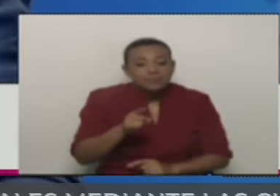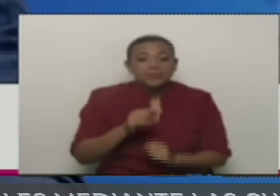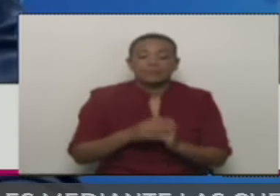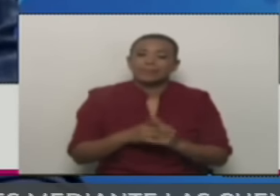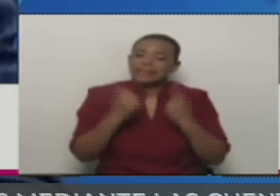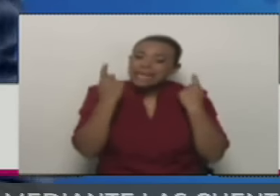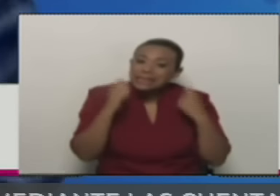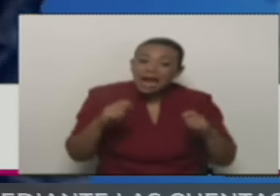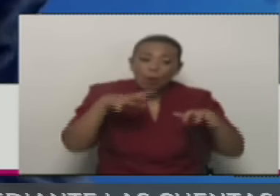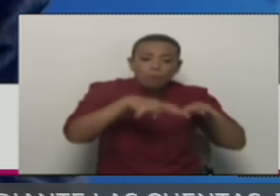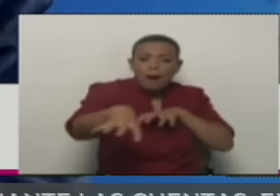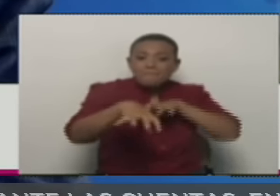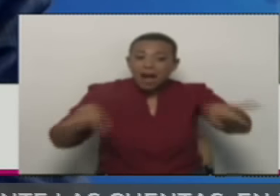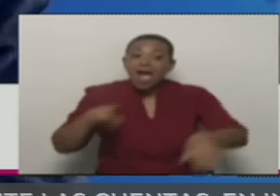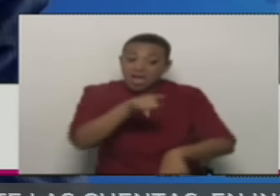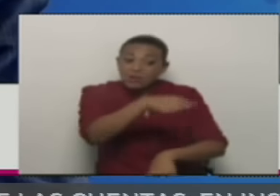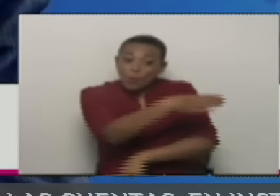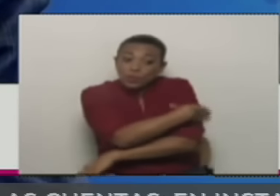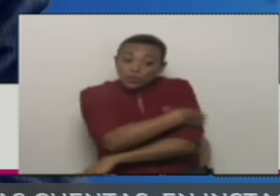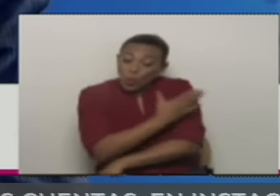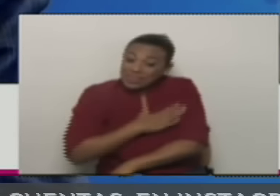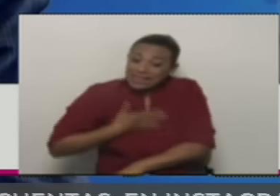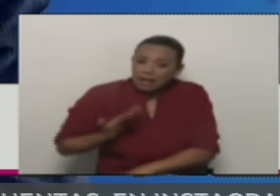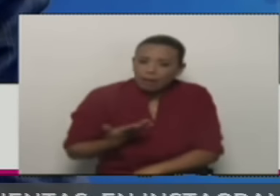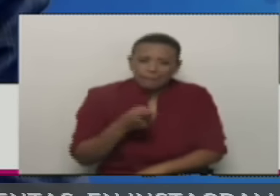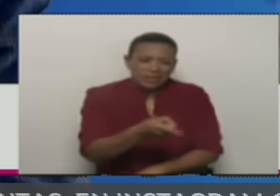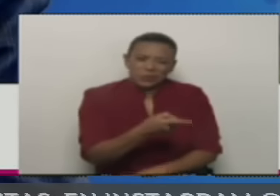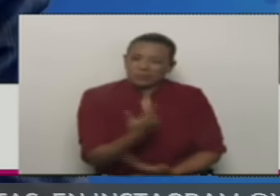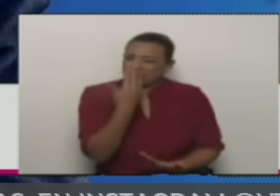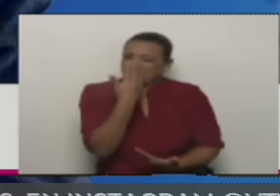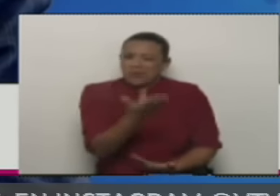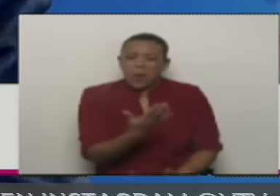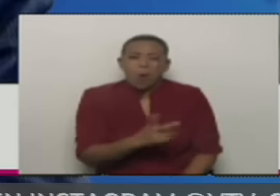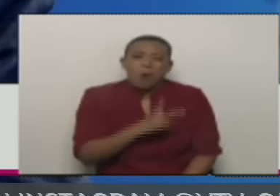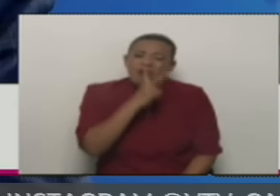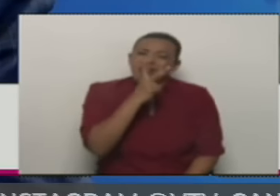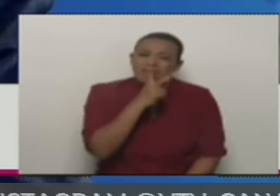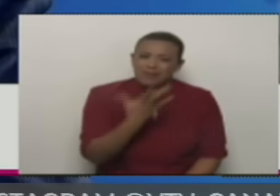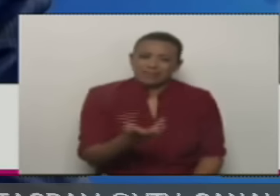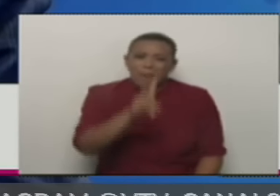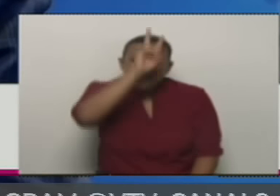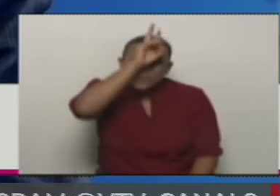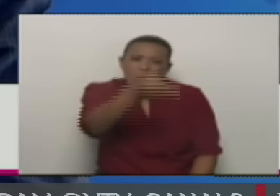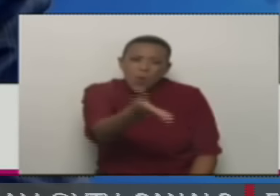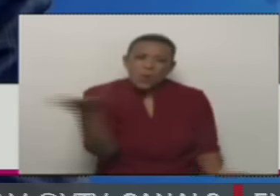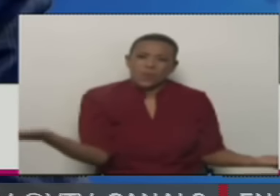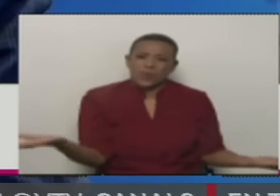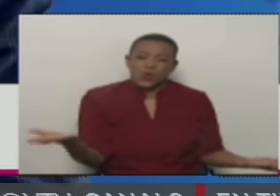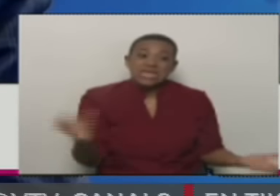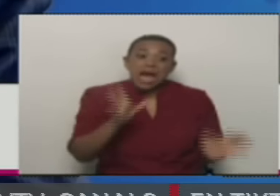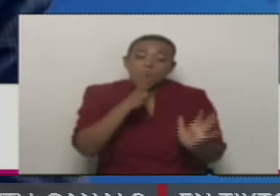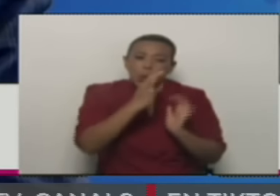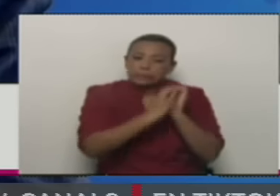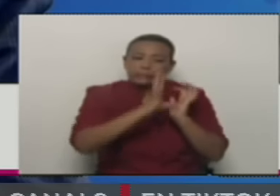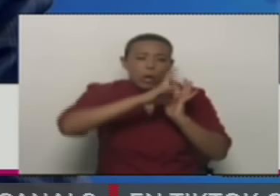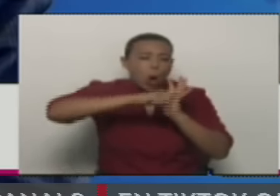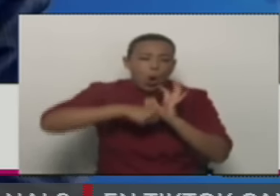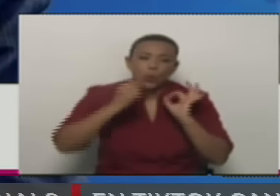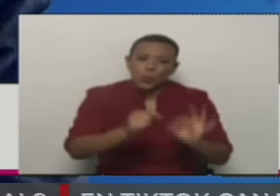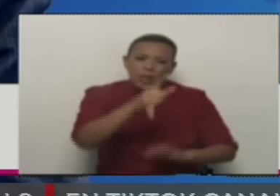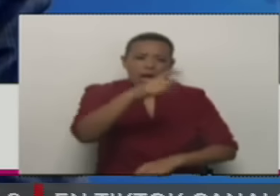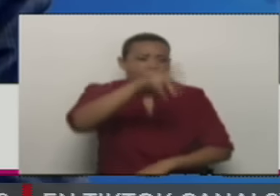Trataron de dividirnos, pero fue tan vulgar, tan estúpido y tan corrupta la actitud